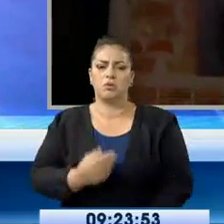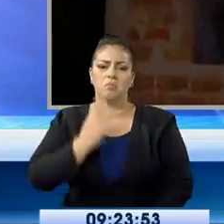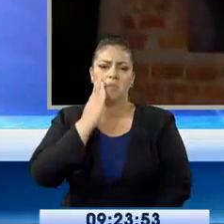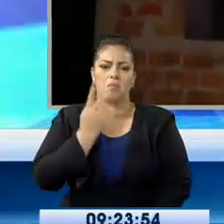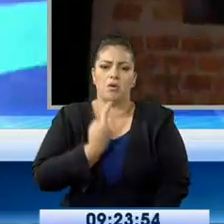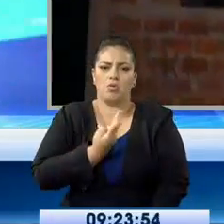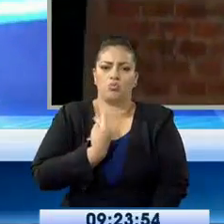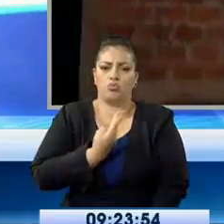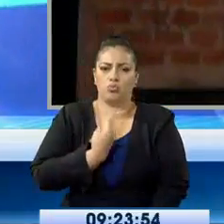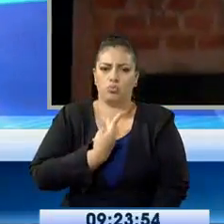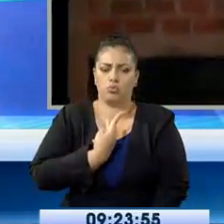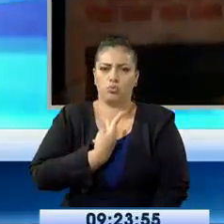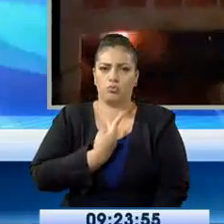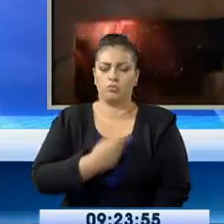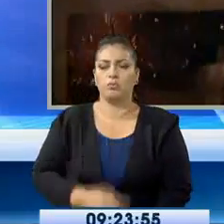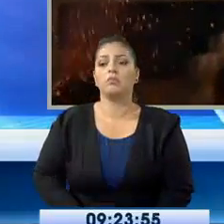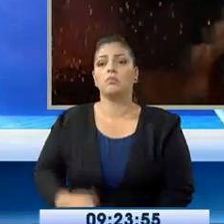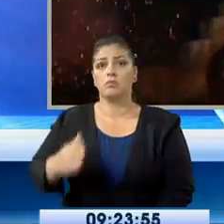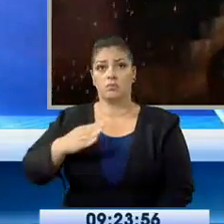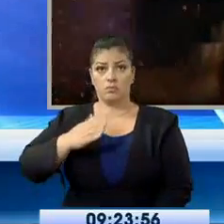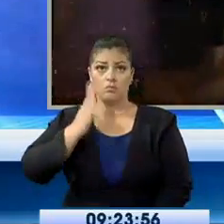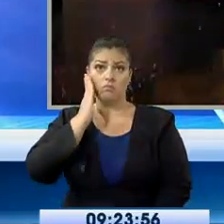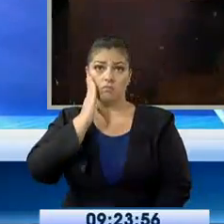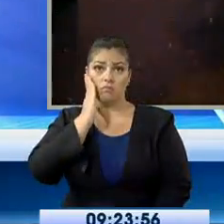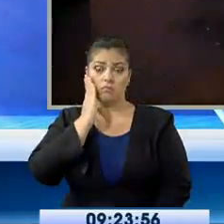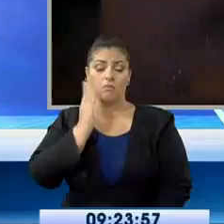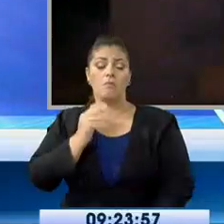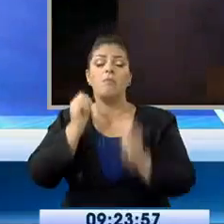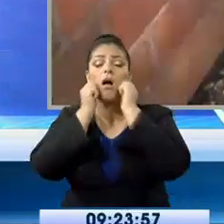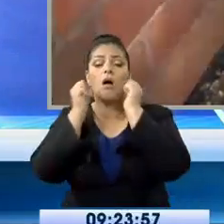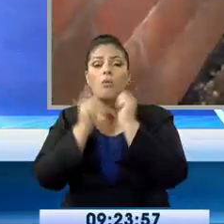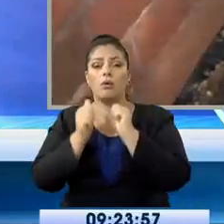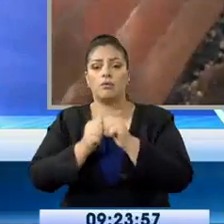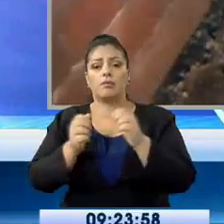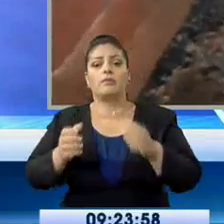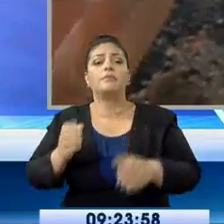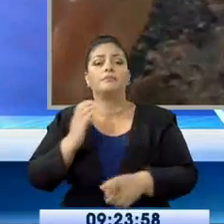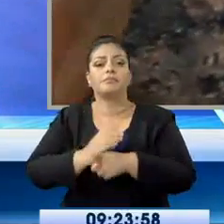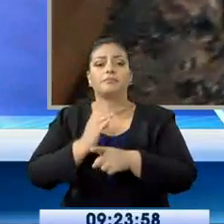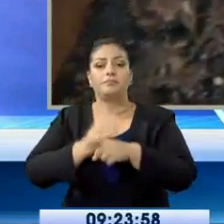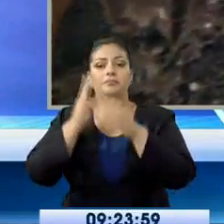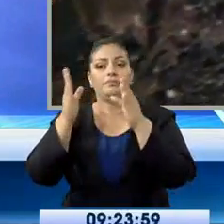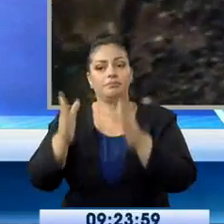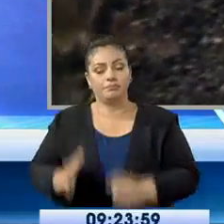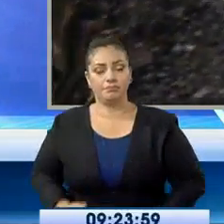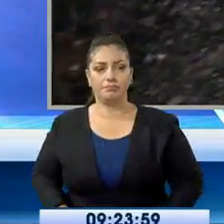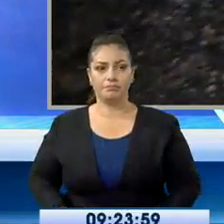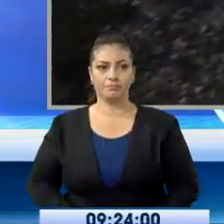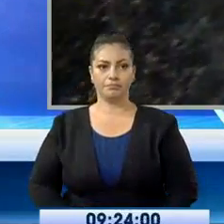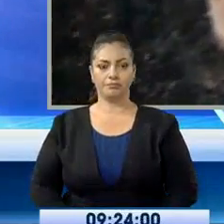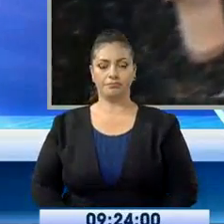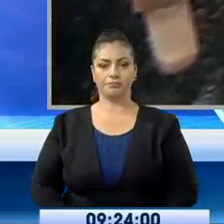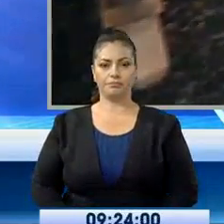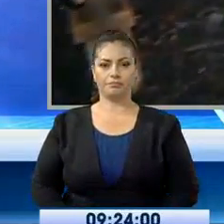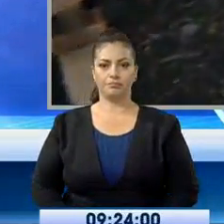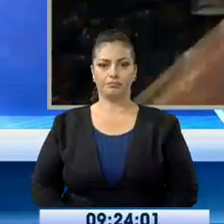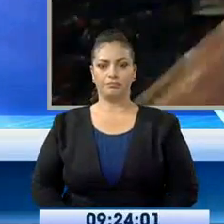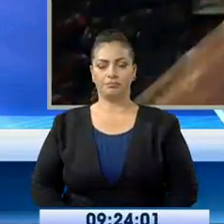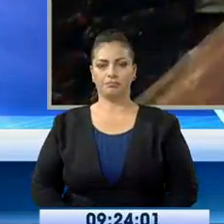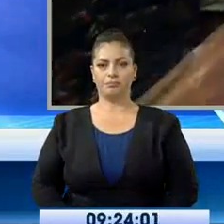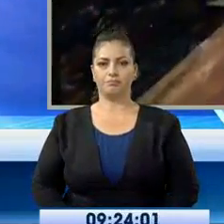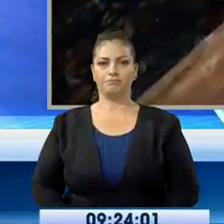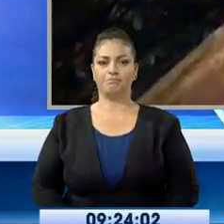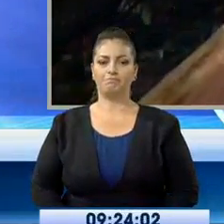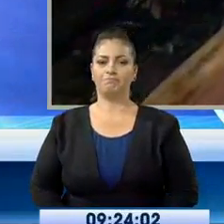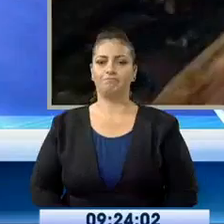Dice que su abuelita es una persona con discapacidad. Sí, ya con discapacidad, ya ella. Ya es una persona con discapacidad y el señor ya es una persona adulta que